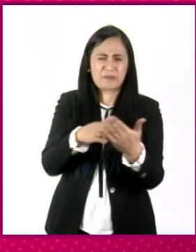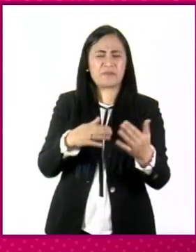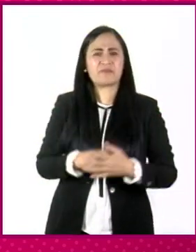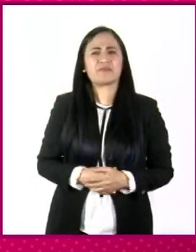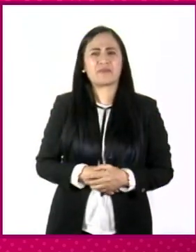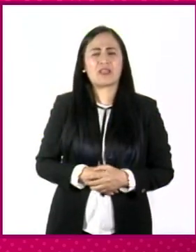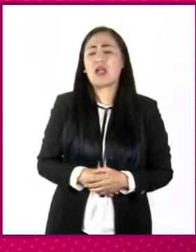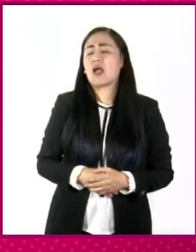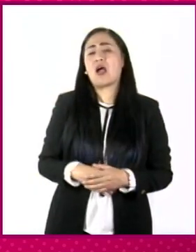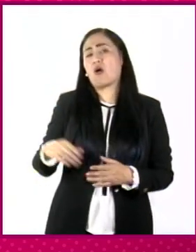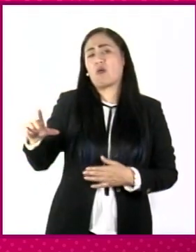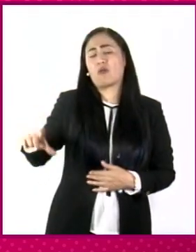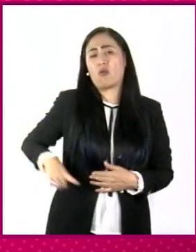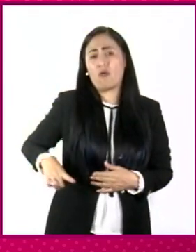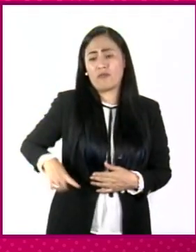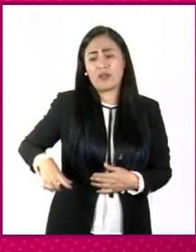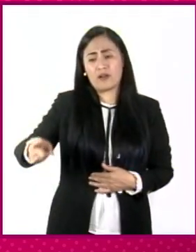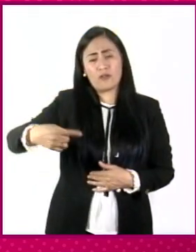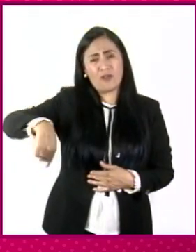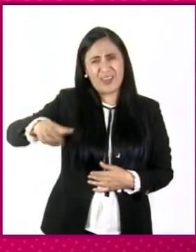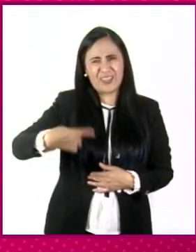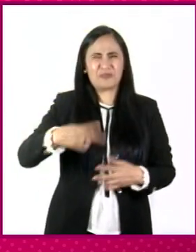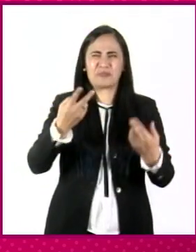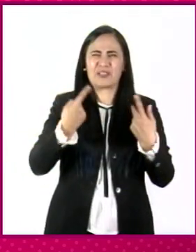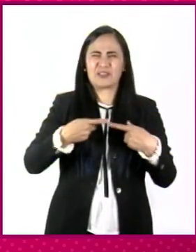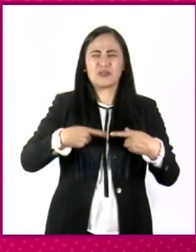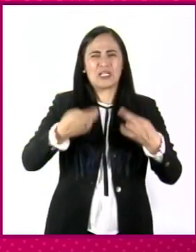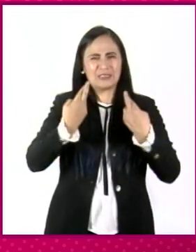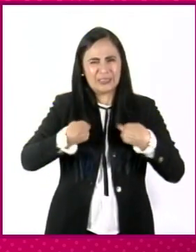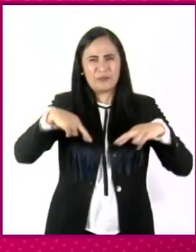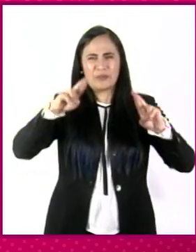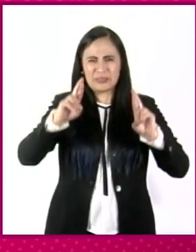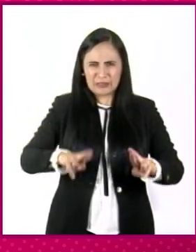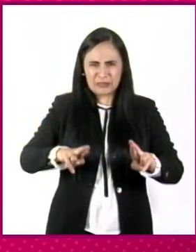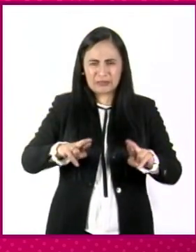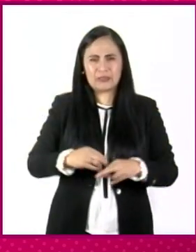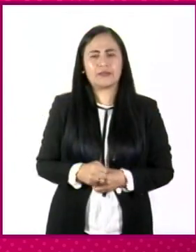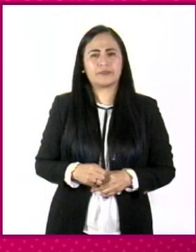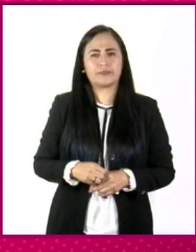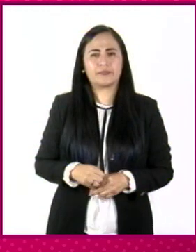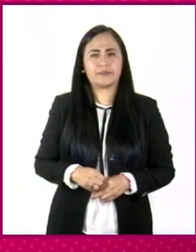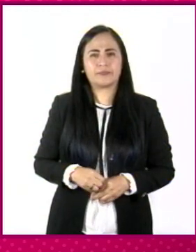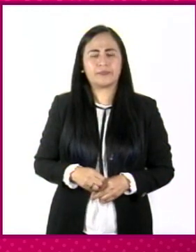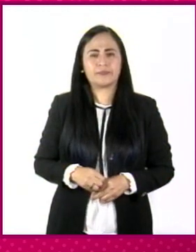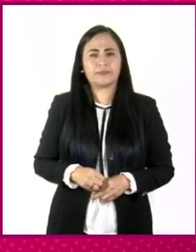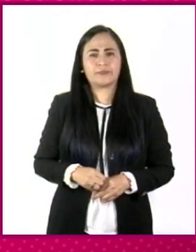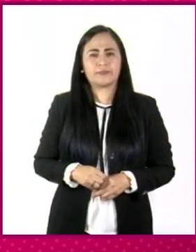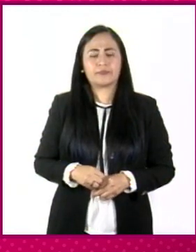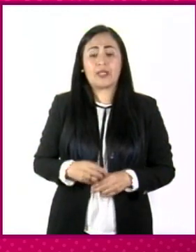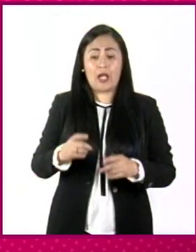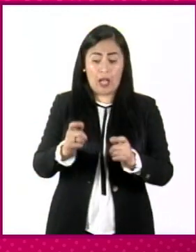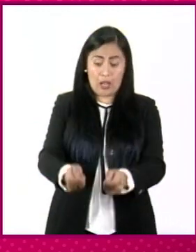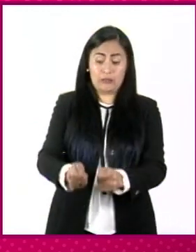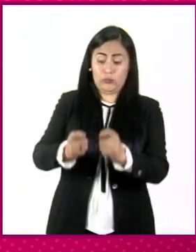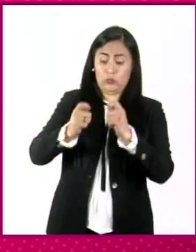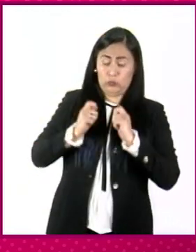actores políticos, que son nuestros representantes, no están ocupando la responsabilidad que nosotros les hemos